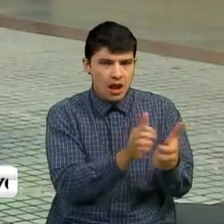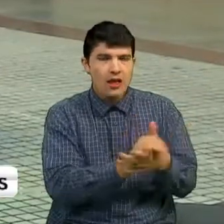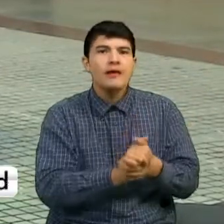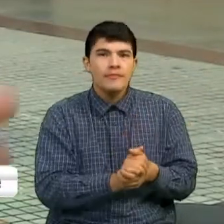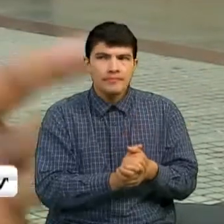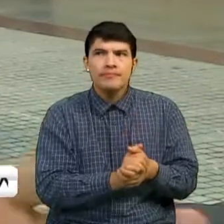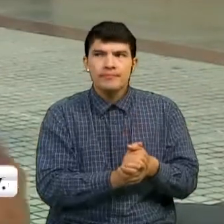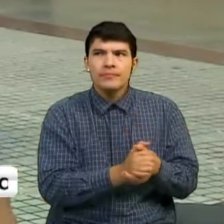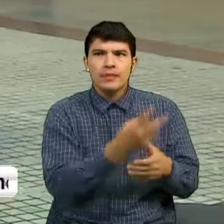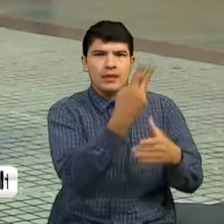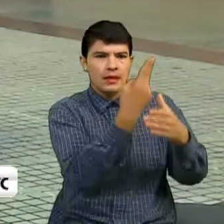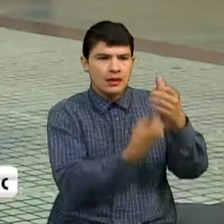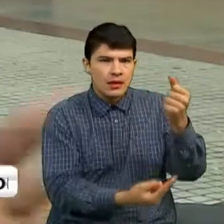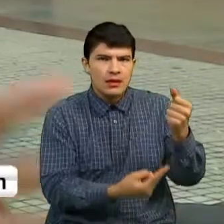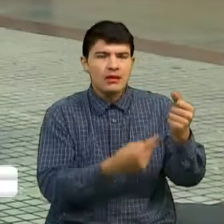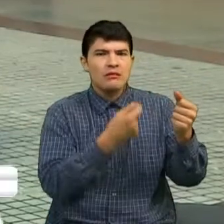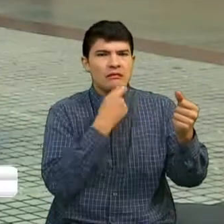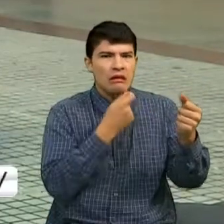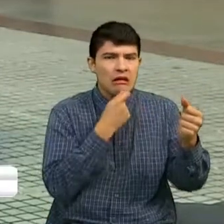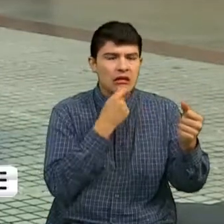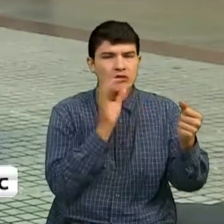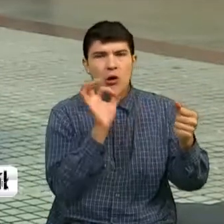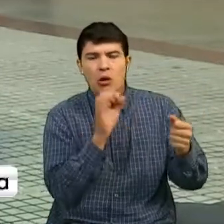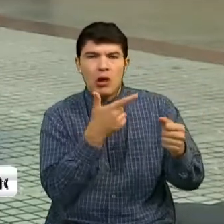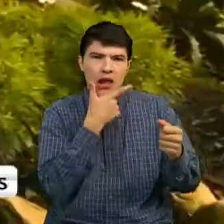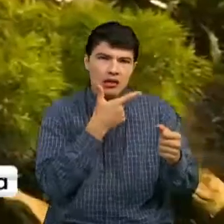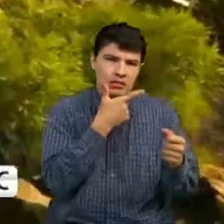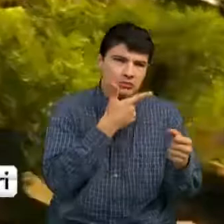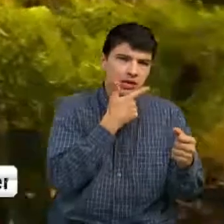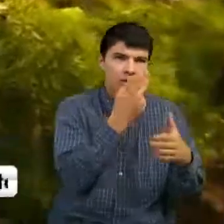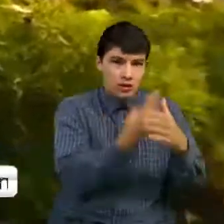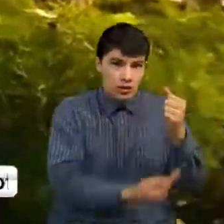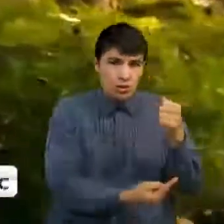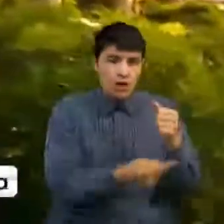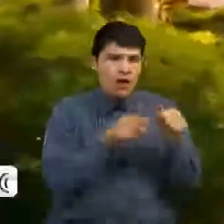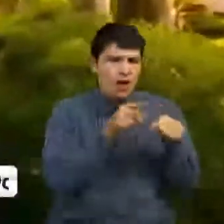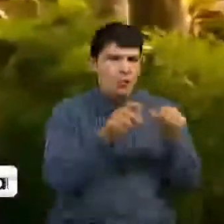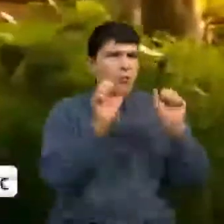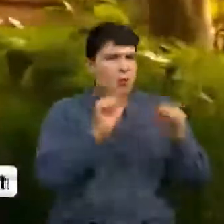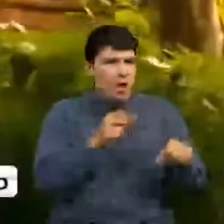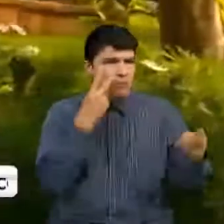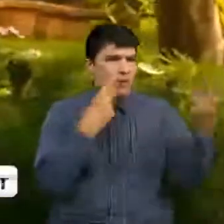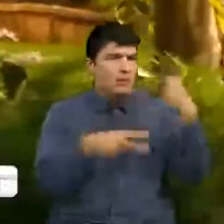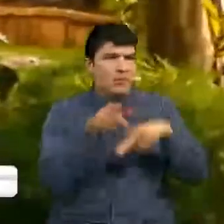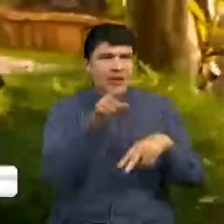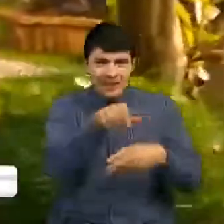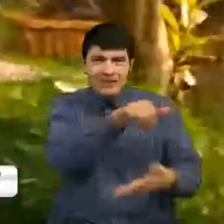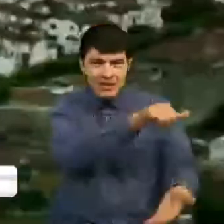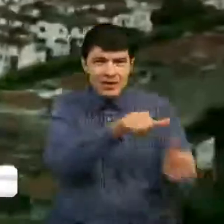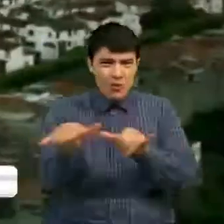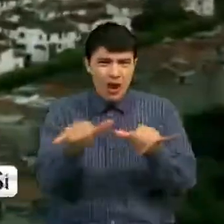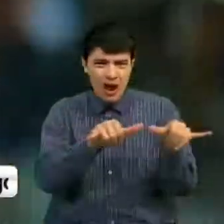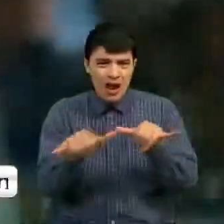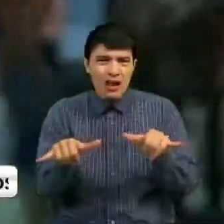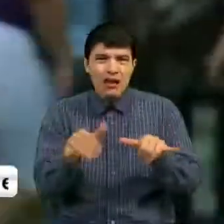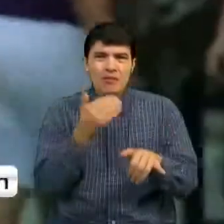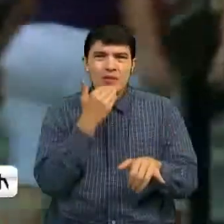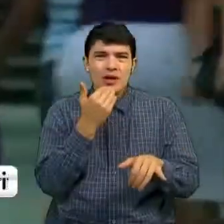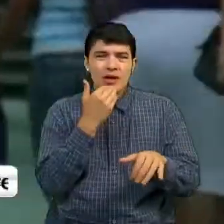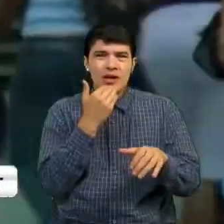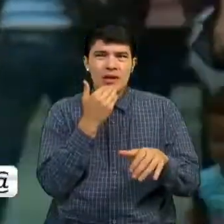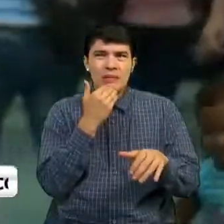en parejas homosexuales, sean dos hombres, sean dos mujeres, y es muy similar a lo que tú vas a encontrar en los paquetes